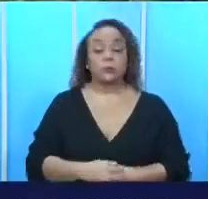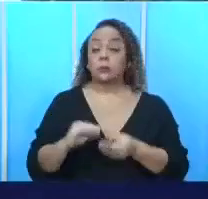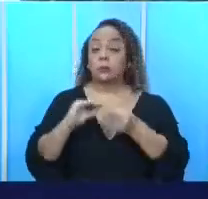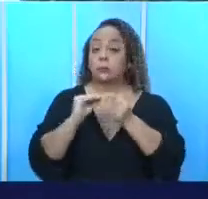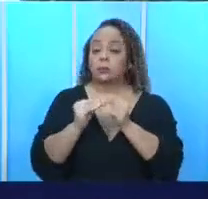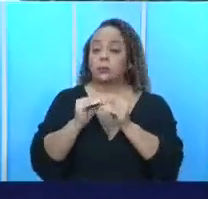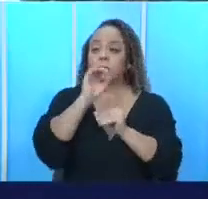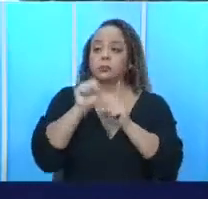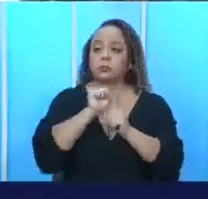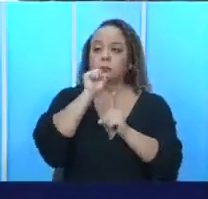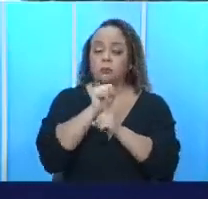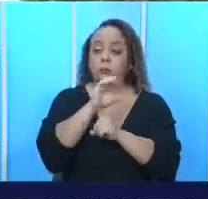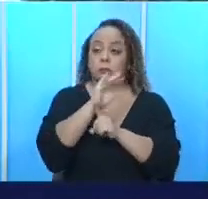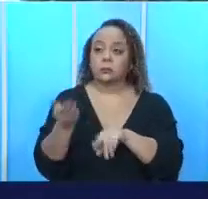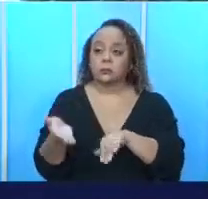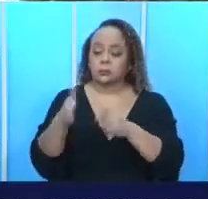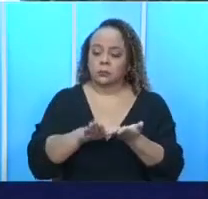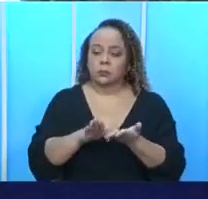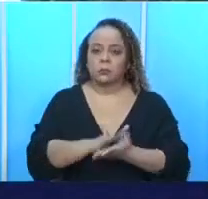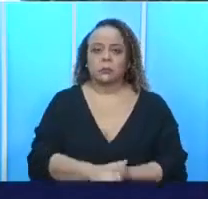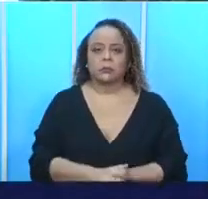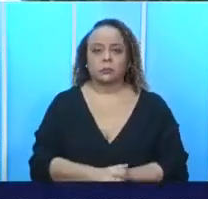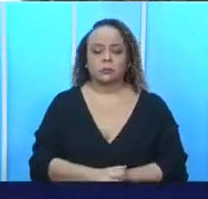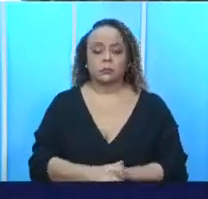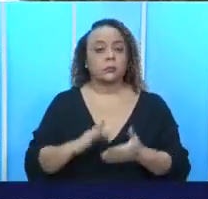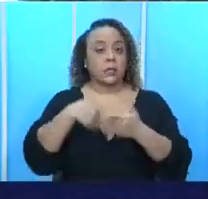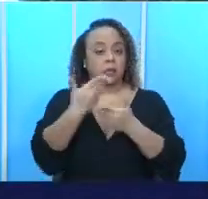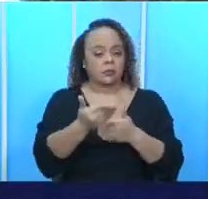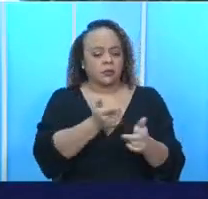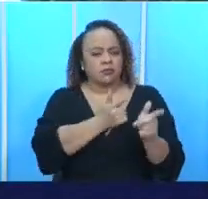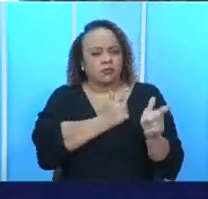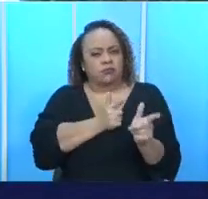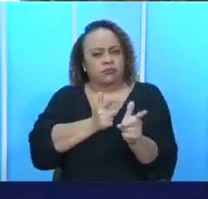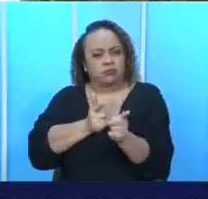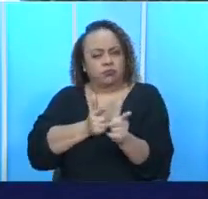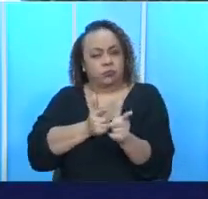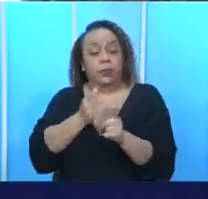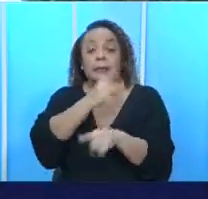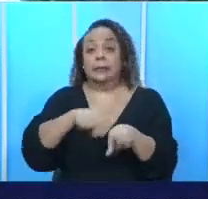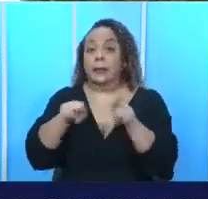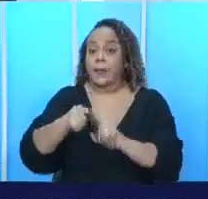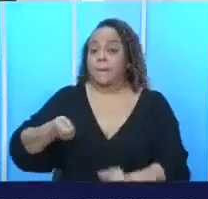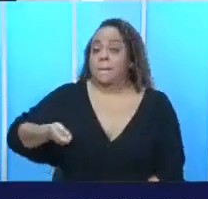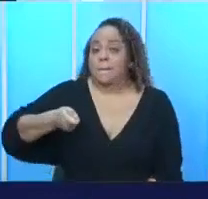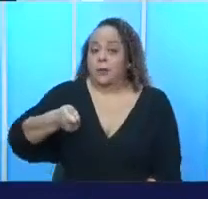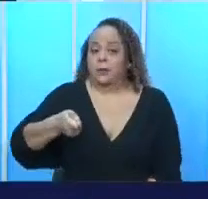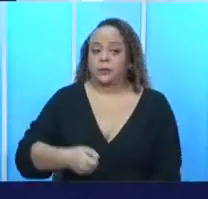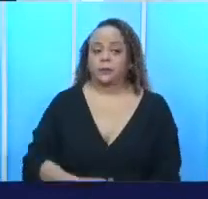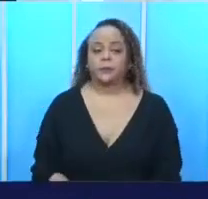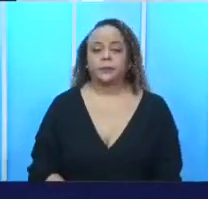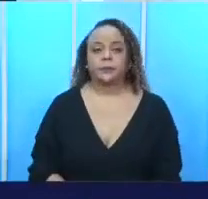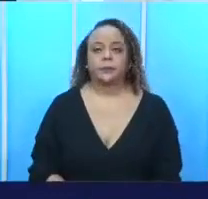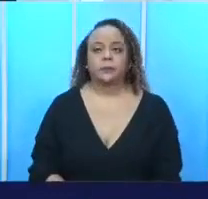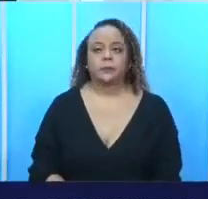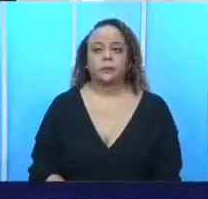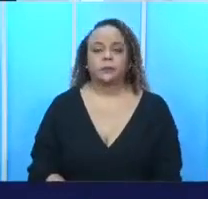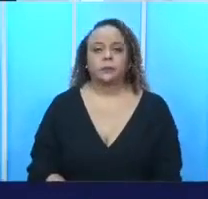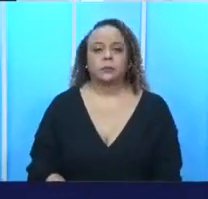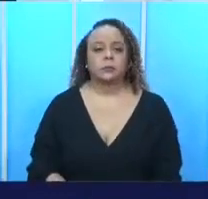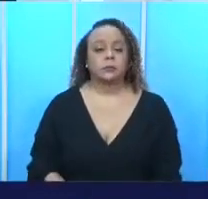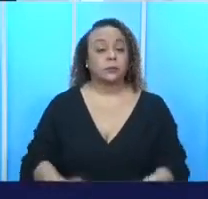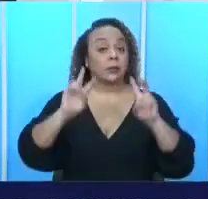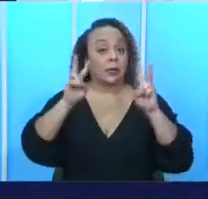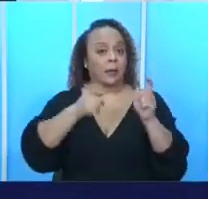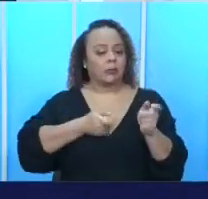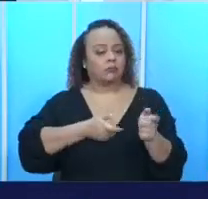de incidentes y muertes tras ataques con arma de fuego y arma blanca. Tanto por temas de arma de